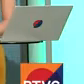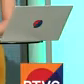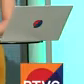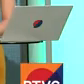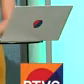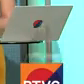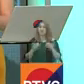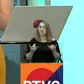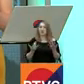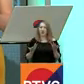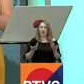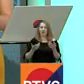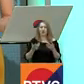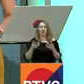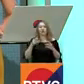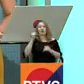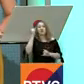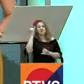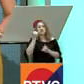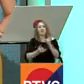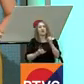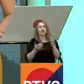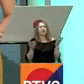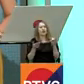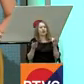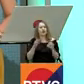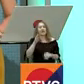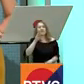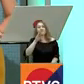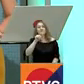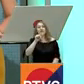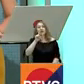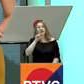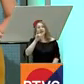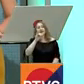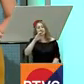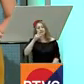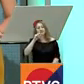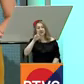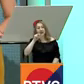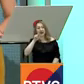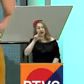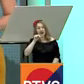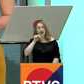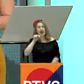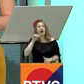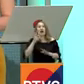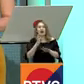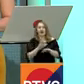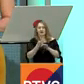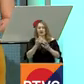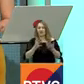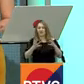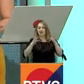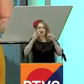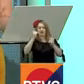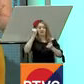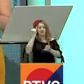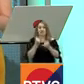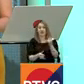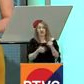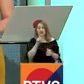y hoy finalizó en barichara santander patrimonio vivo la feria artesanal que reúne más de 130 artesanos